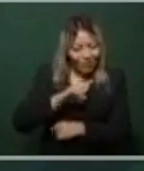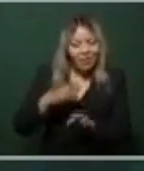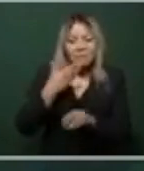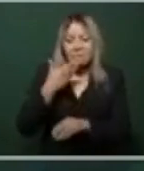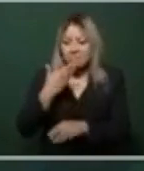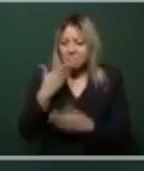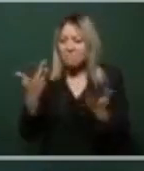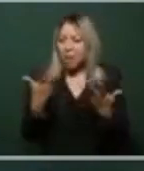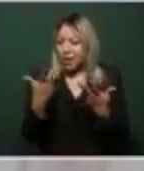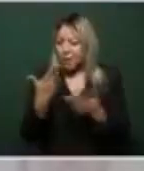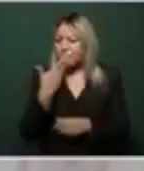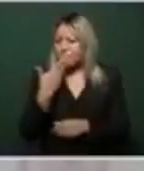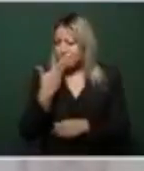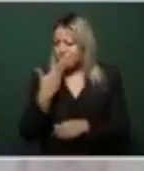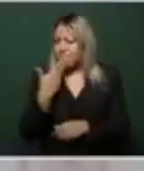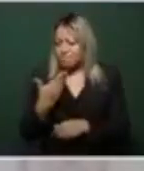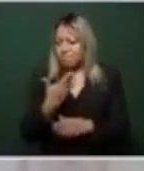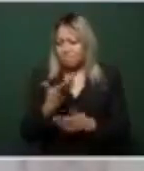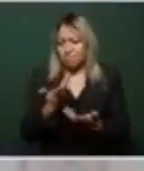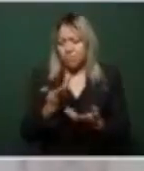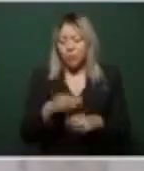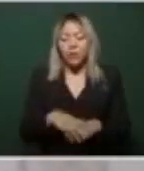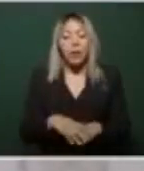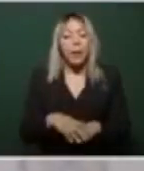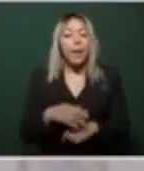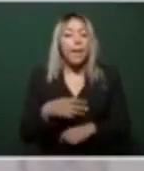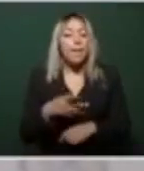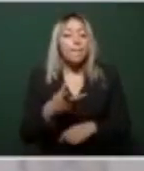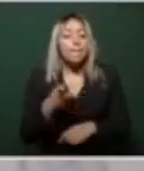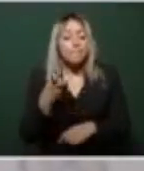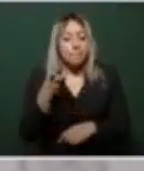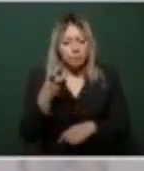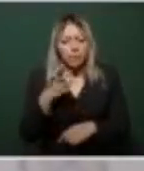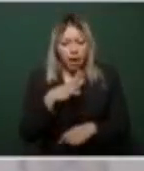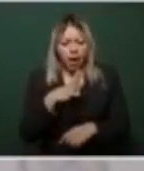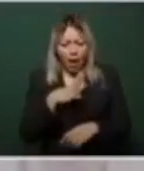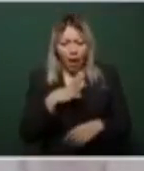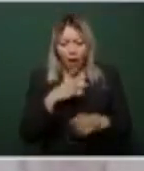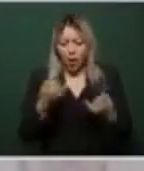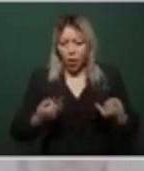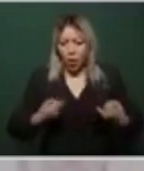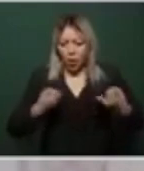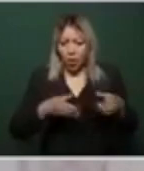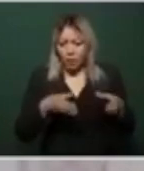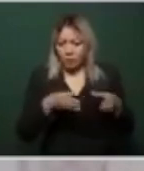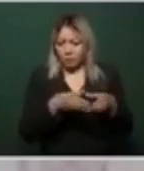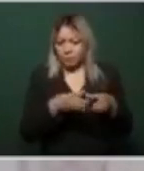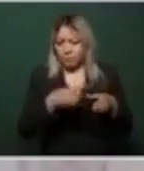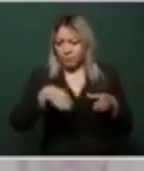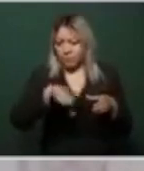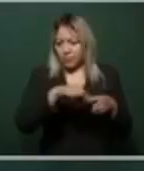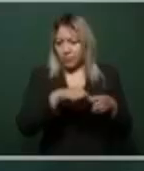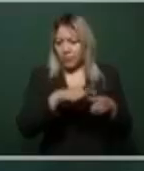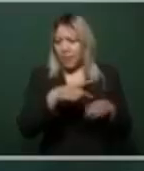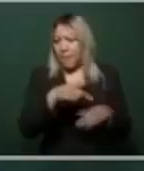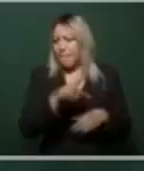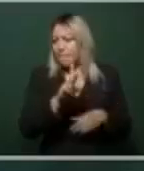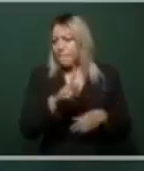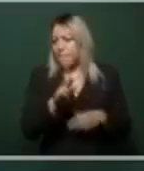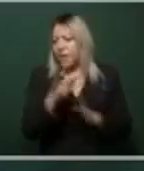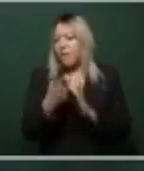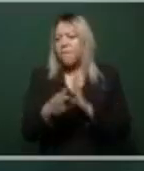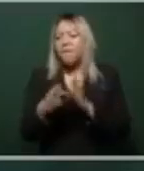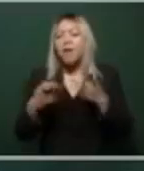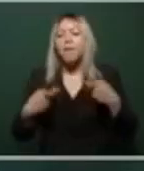camino. Entonces, sí están los jóvenes, pero hace falta el